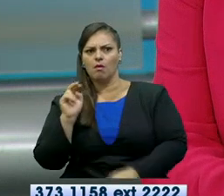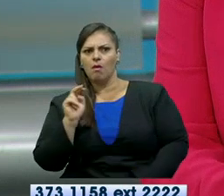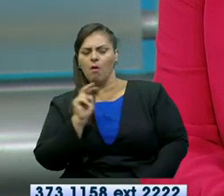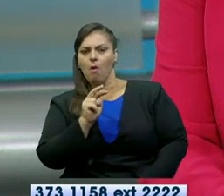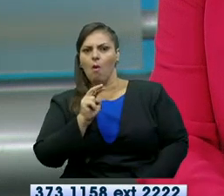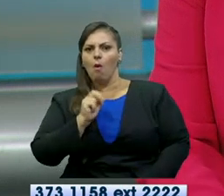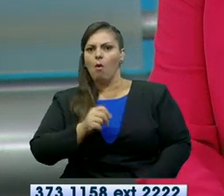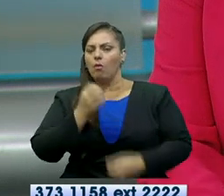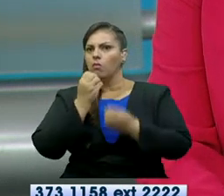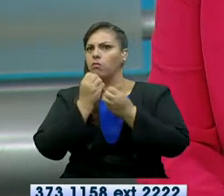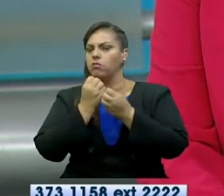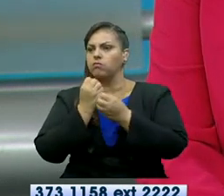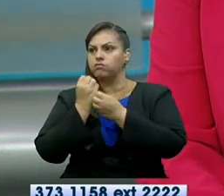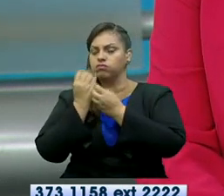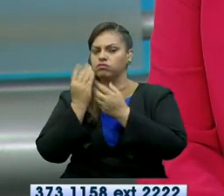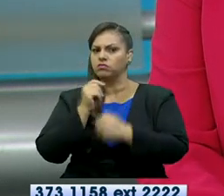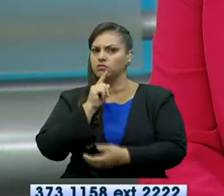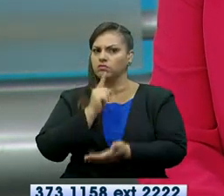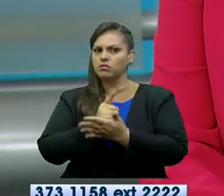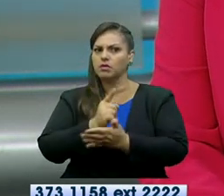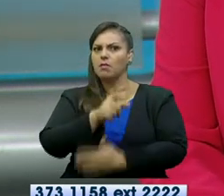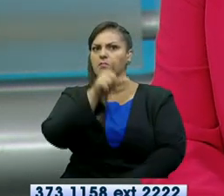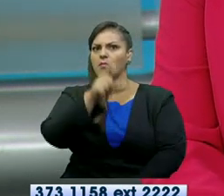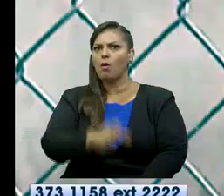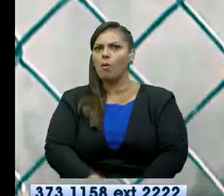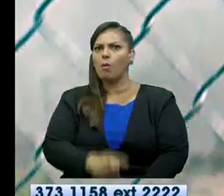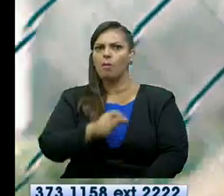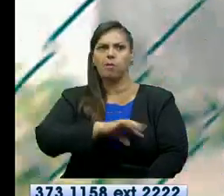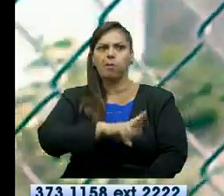y recibían instrucciones por teléfono.